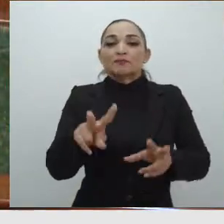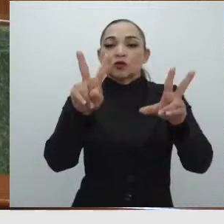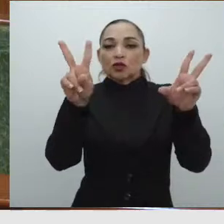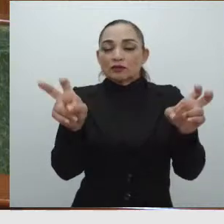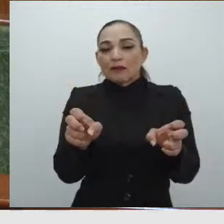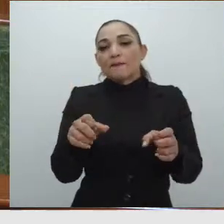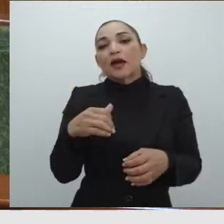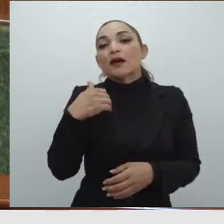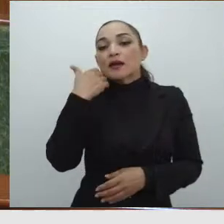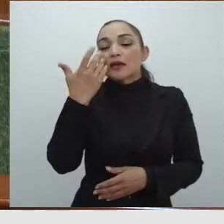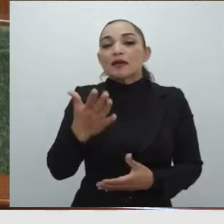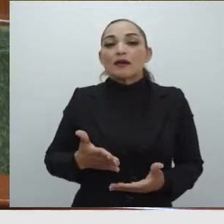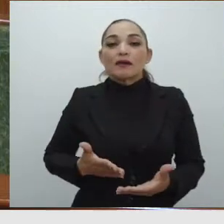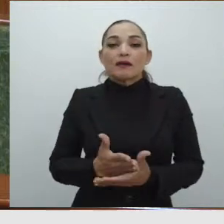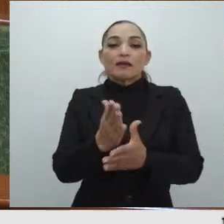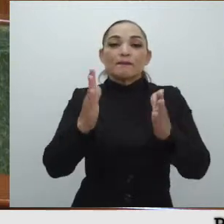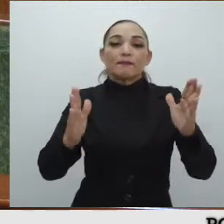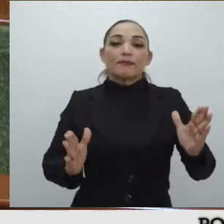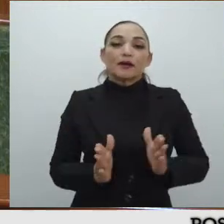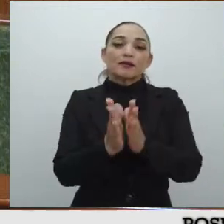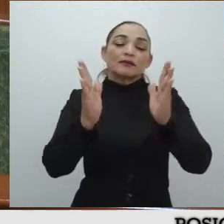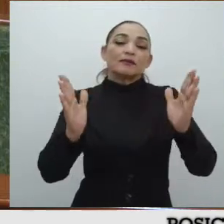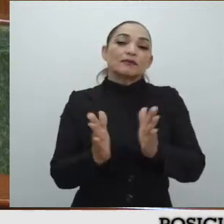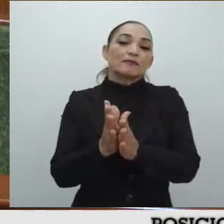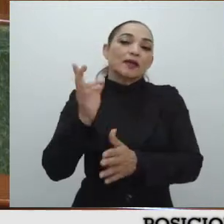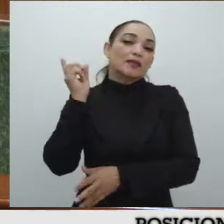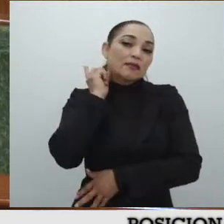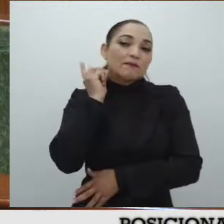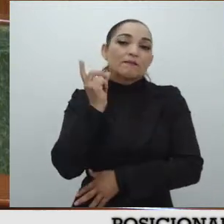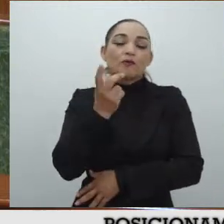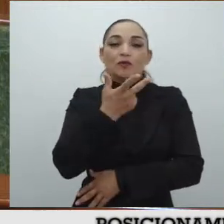diputado Juan Carlos Patrón. Adelante, diputado.